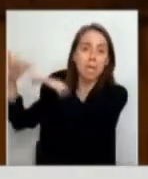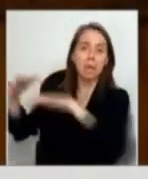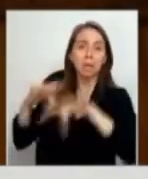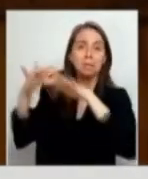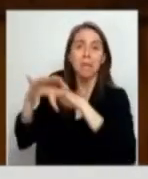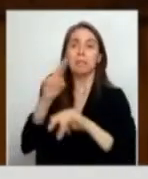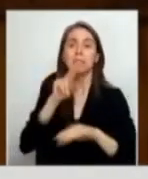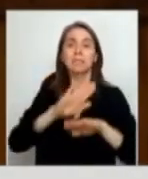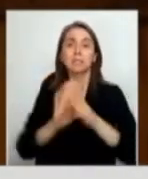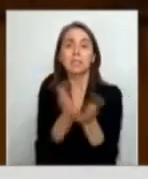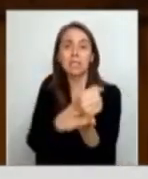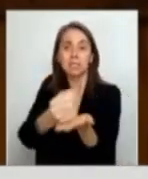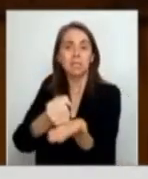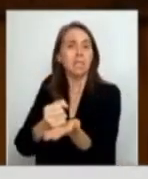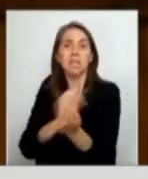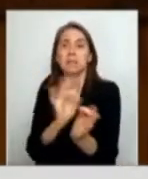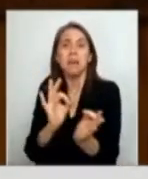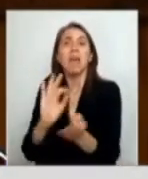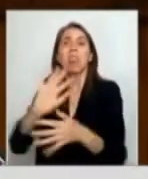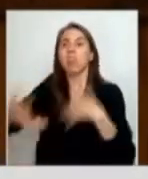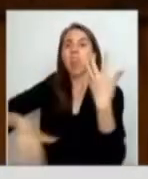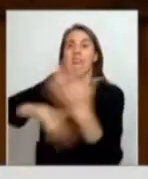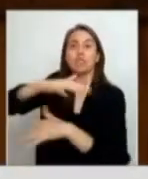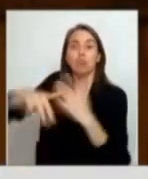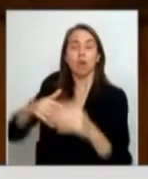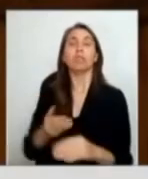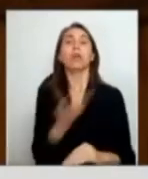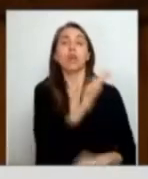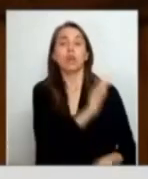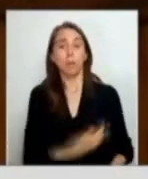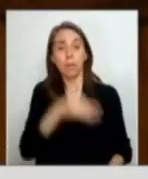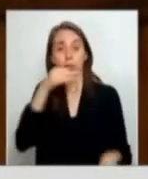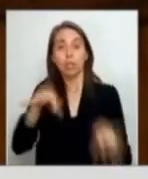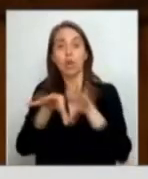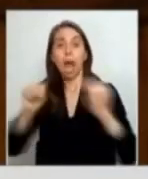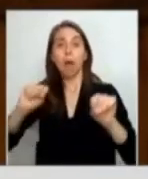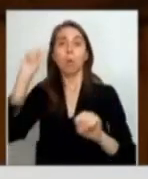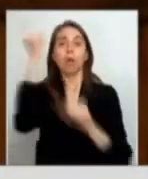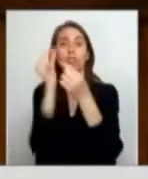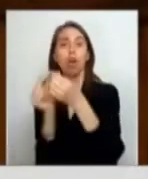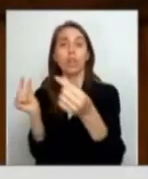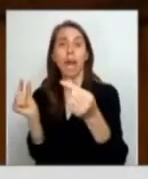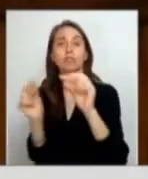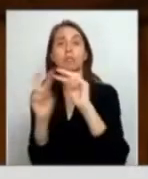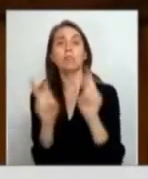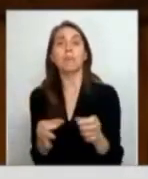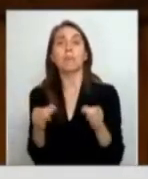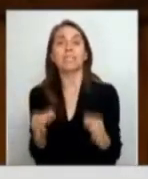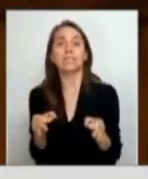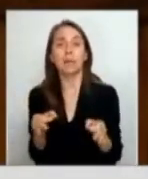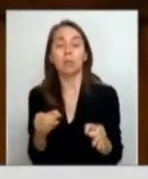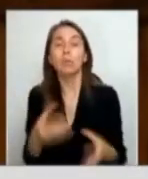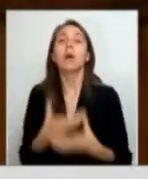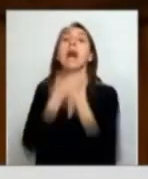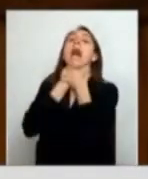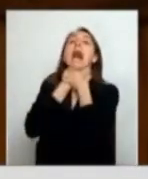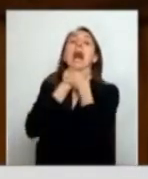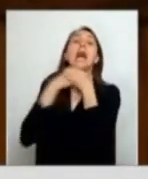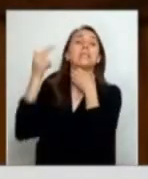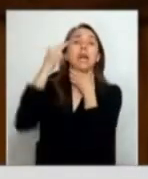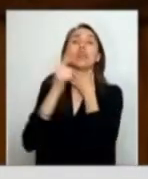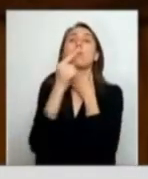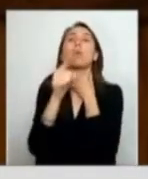Les propongo, como lo ha hecho el gobierno, que hagamos un acuerdo nacional sobre seguridad, porque cuando te asaltan no te preguntas si tú eres de izquierda o